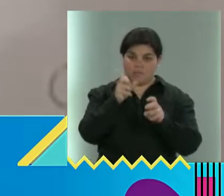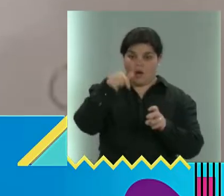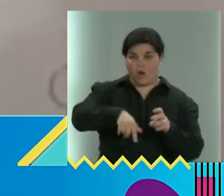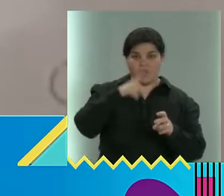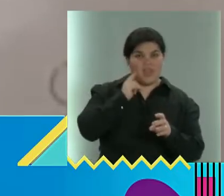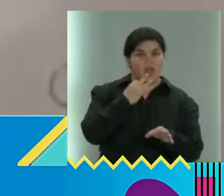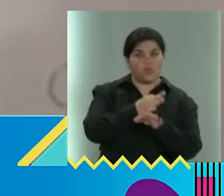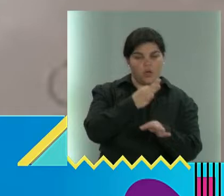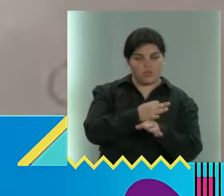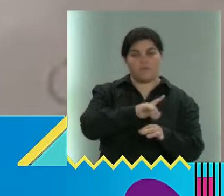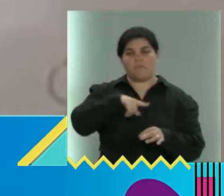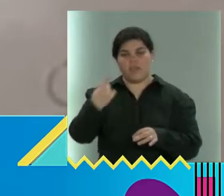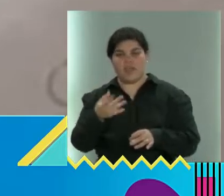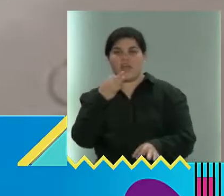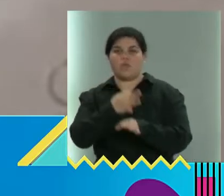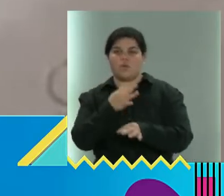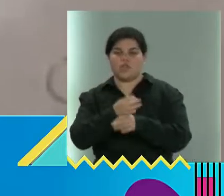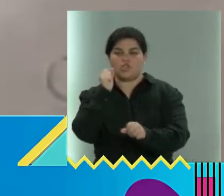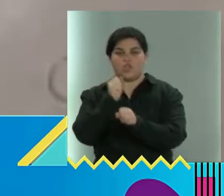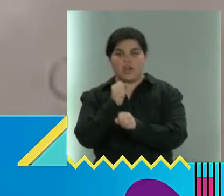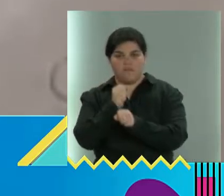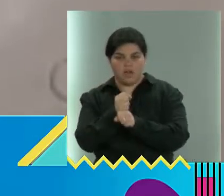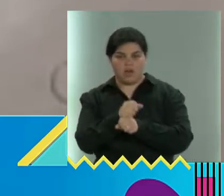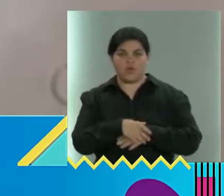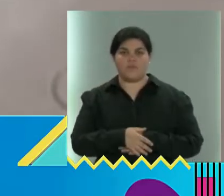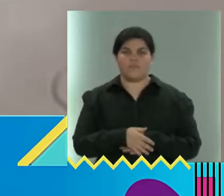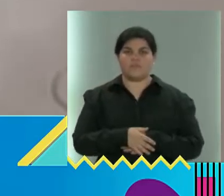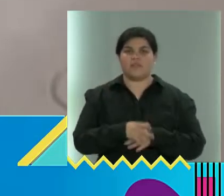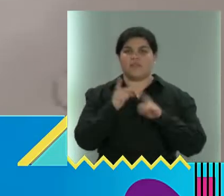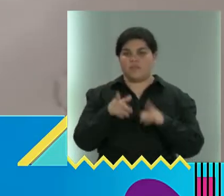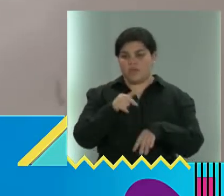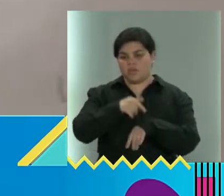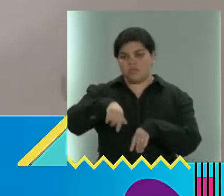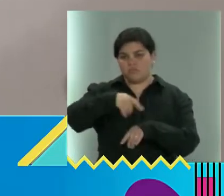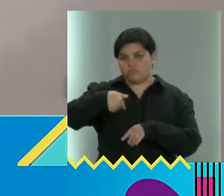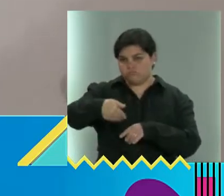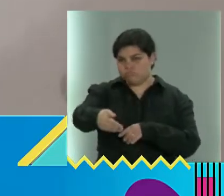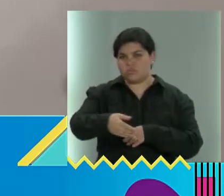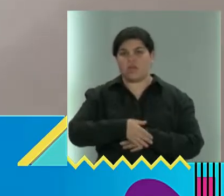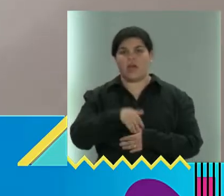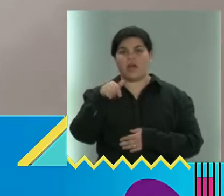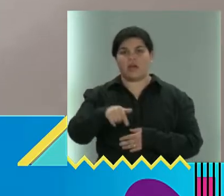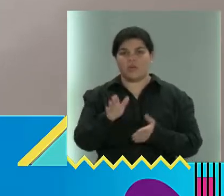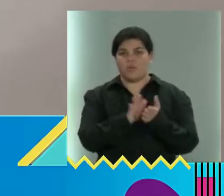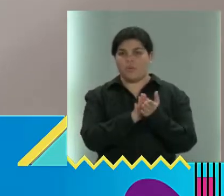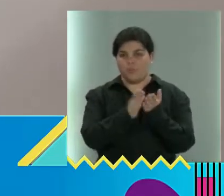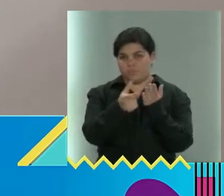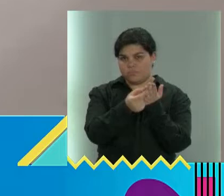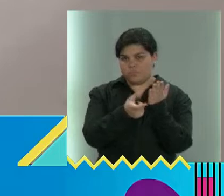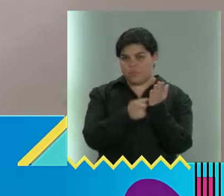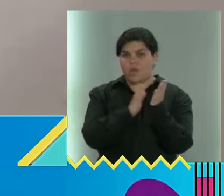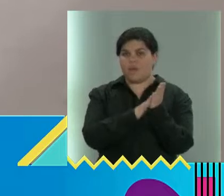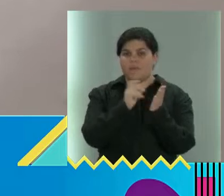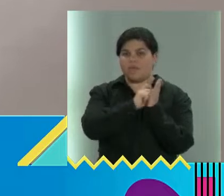hablar también de educación y de empleo. Hace algunas horas se desarrollaba un documento por ahí cerrando